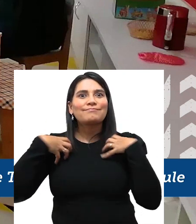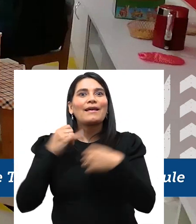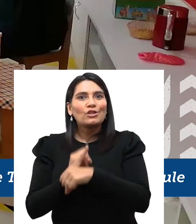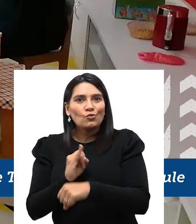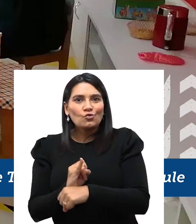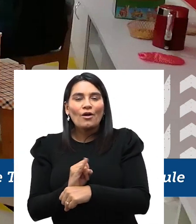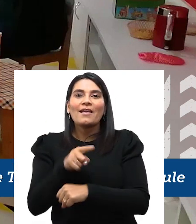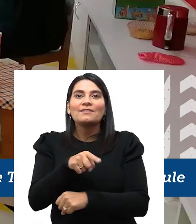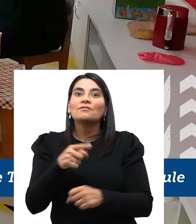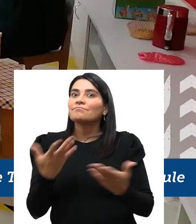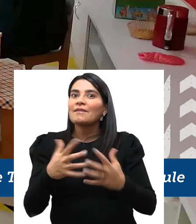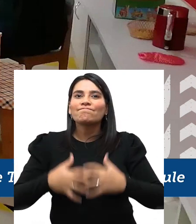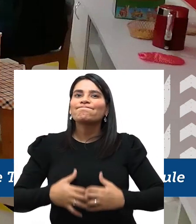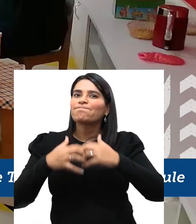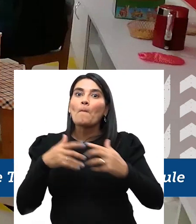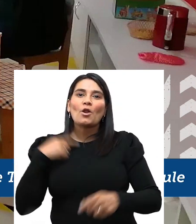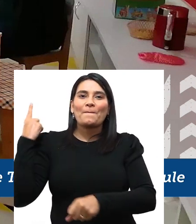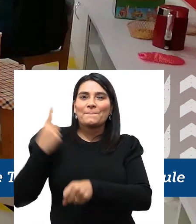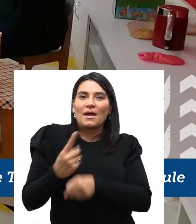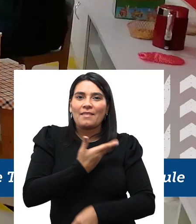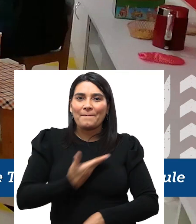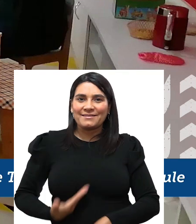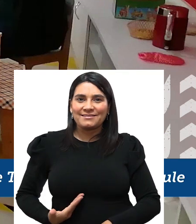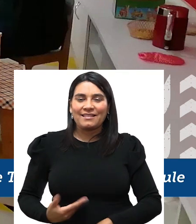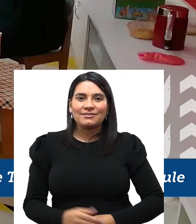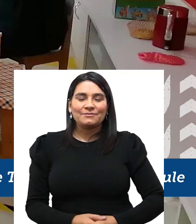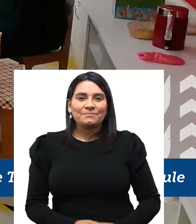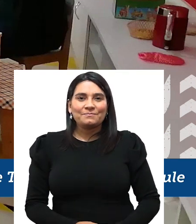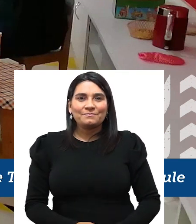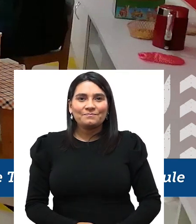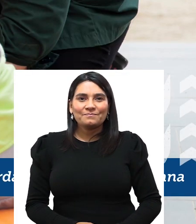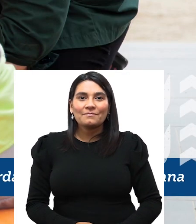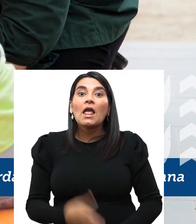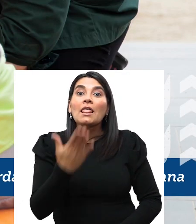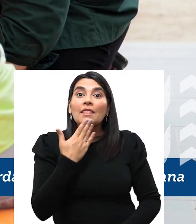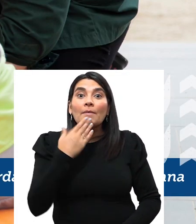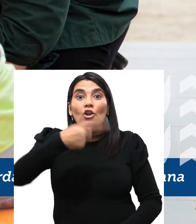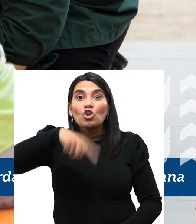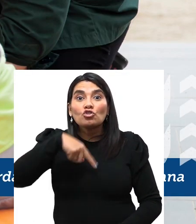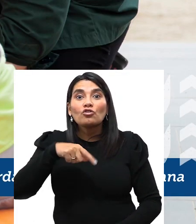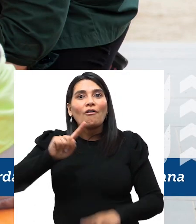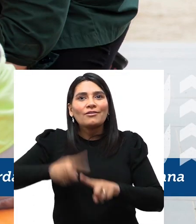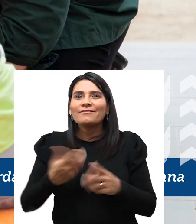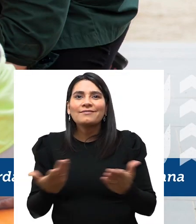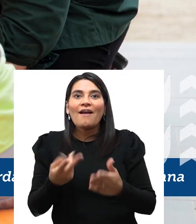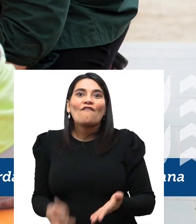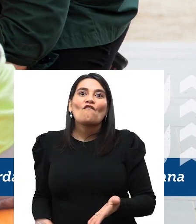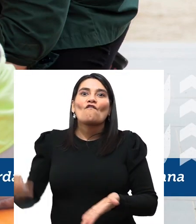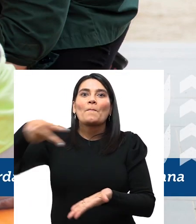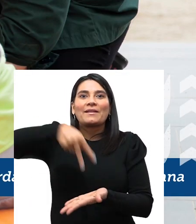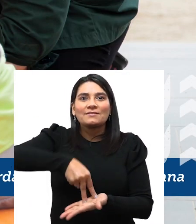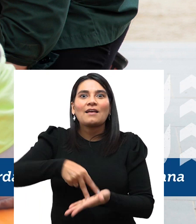y que se vieron reforzadas por el mandato presidencial. Además, nos tocó volver a la presencialidad después de 2 años